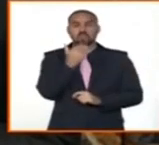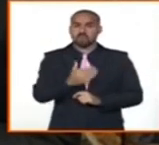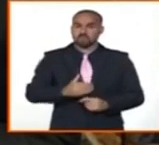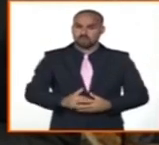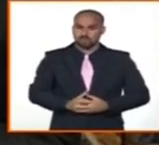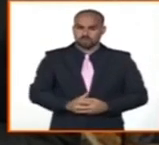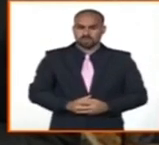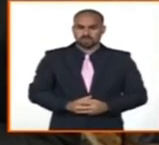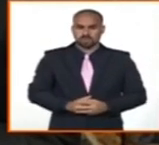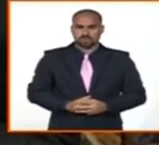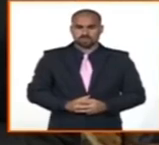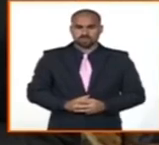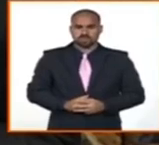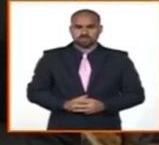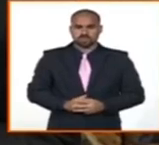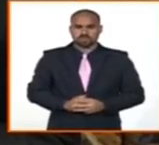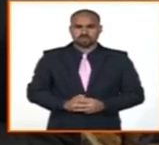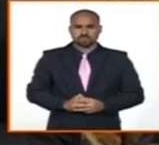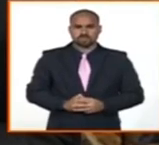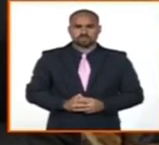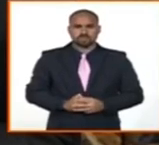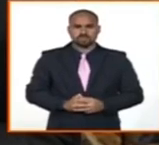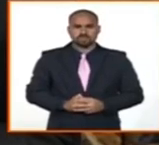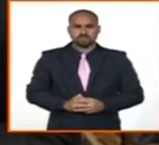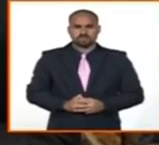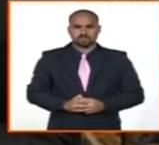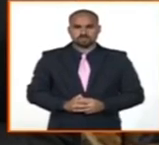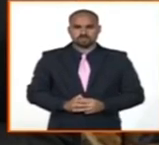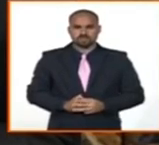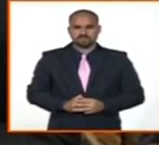ustedes, que eso también responde